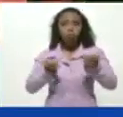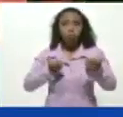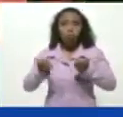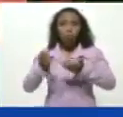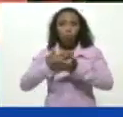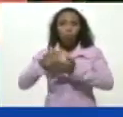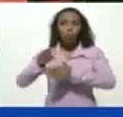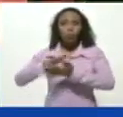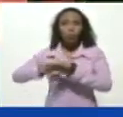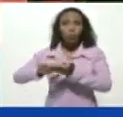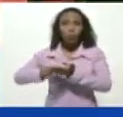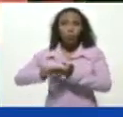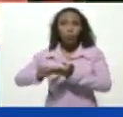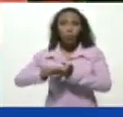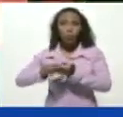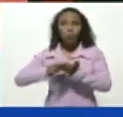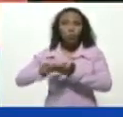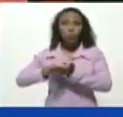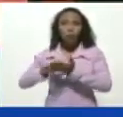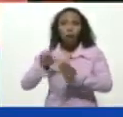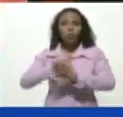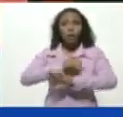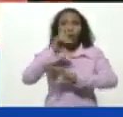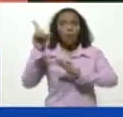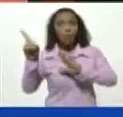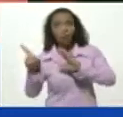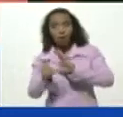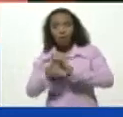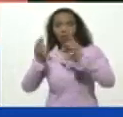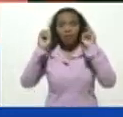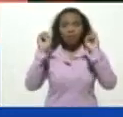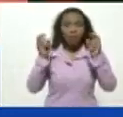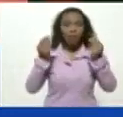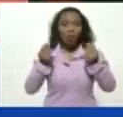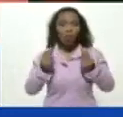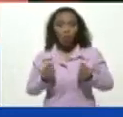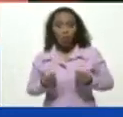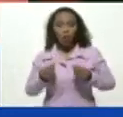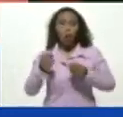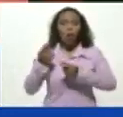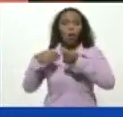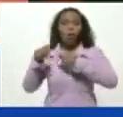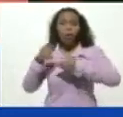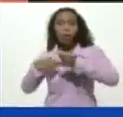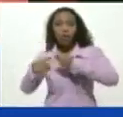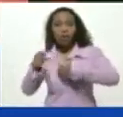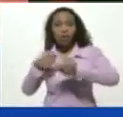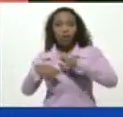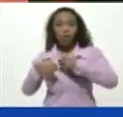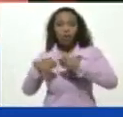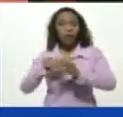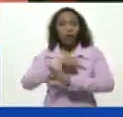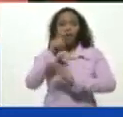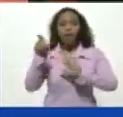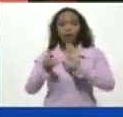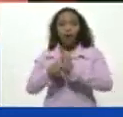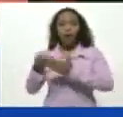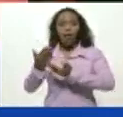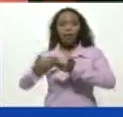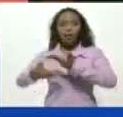relaciones consulares, diplomáticas, económicas, comerciales y en general de las